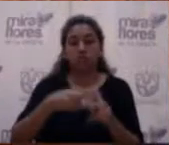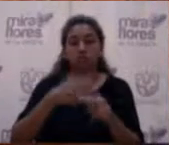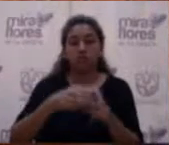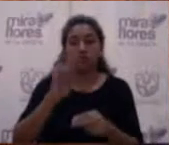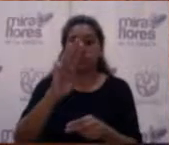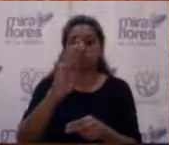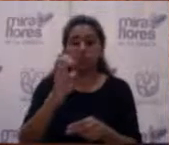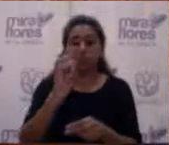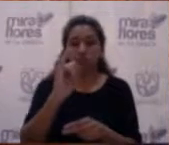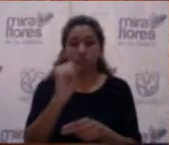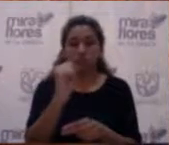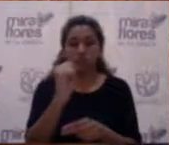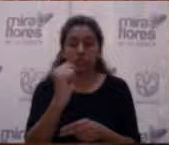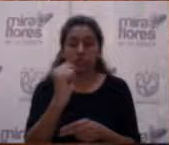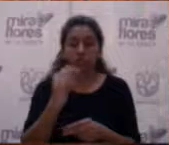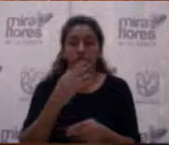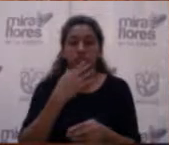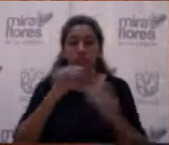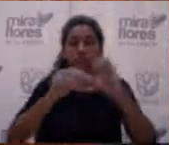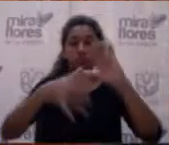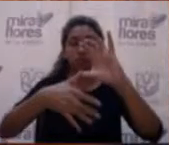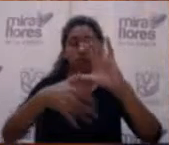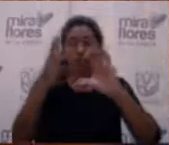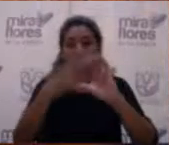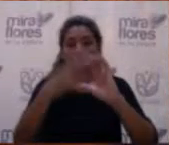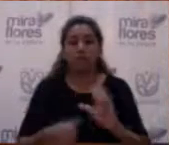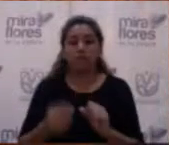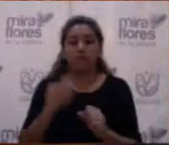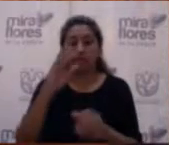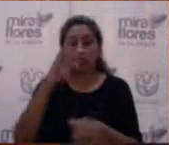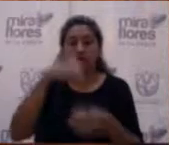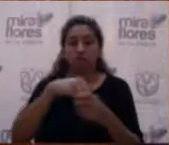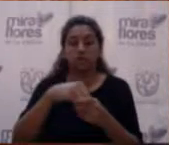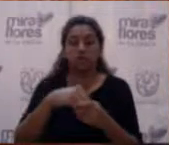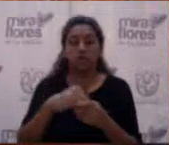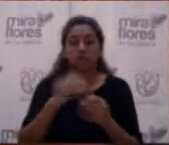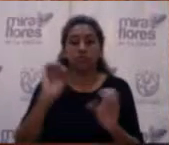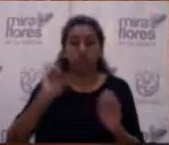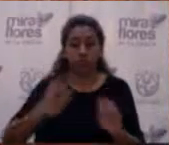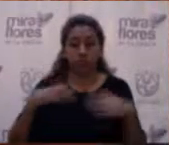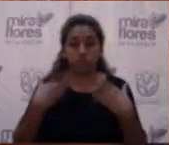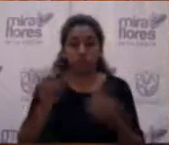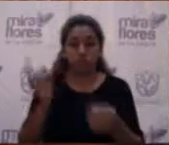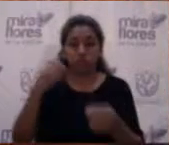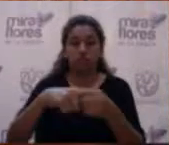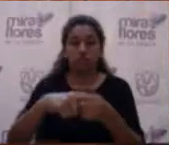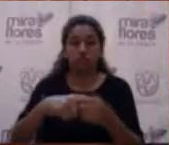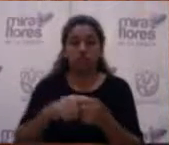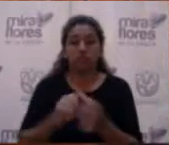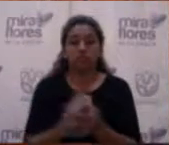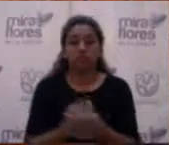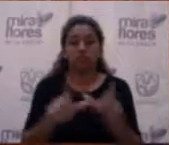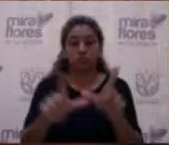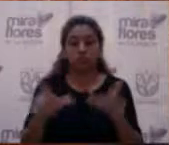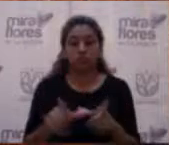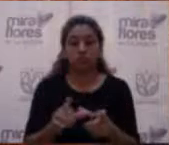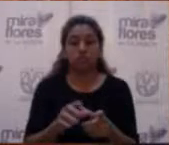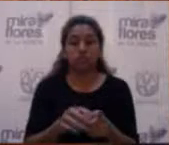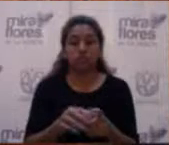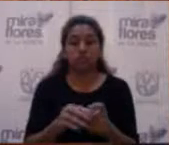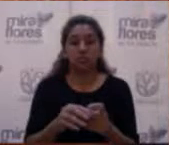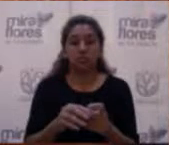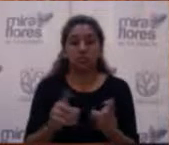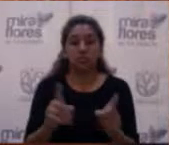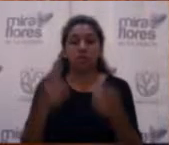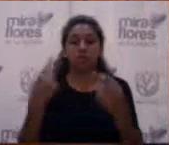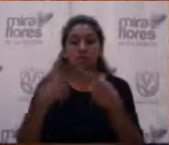Connected Citizens Latin American Regional Summit, debiendo precisarse que la participación del funcionario en mención no irrogará